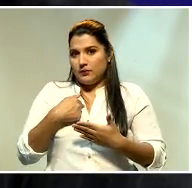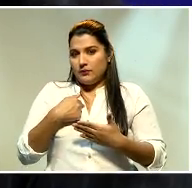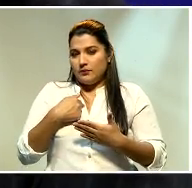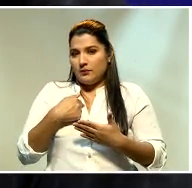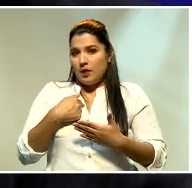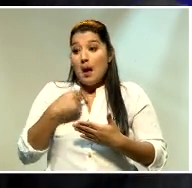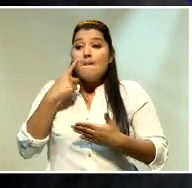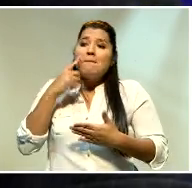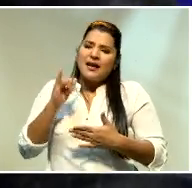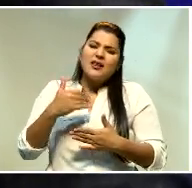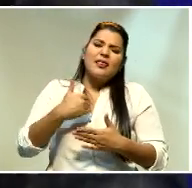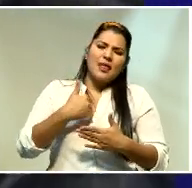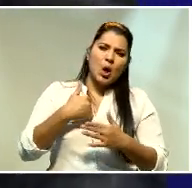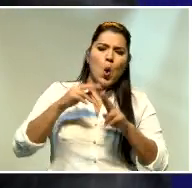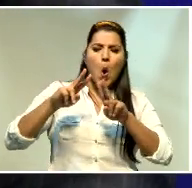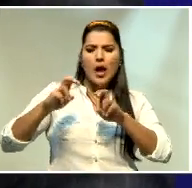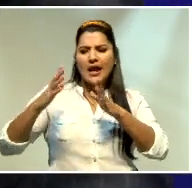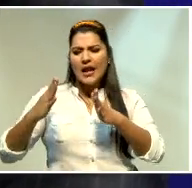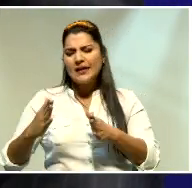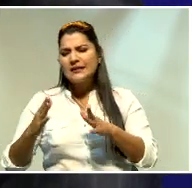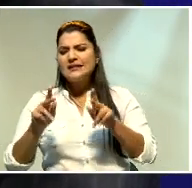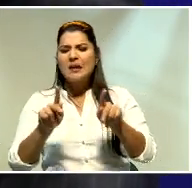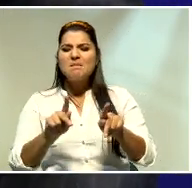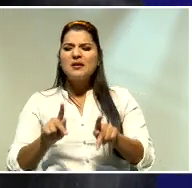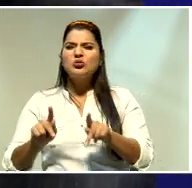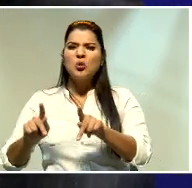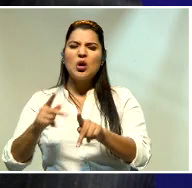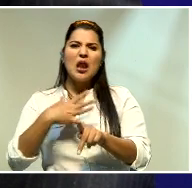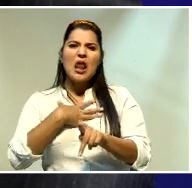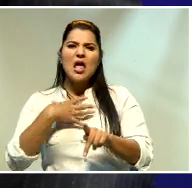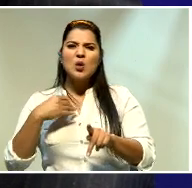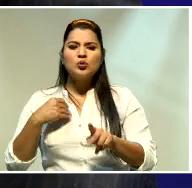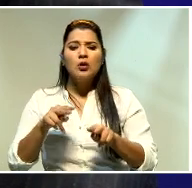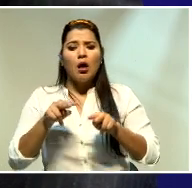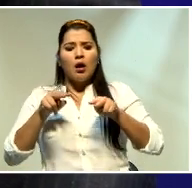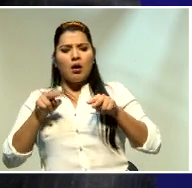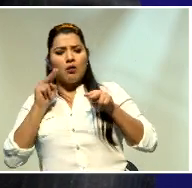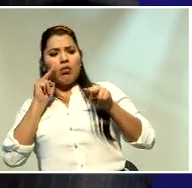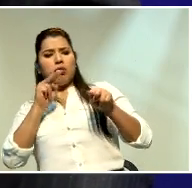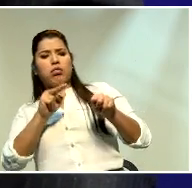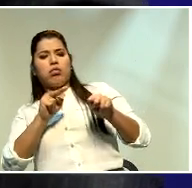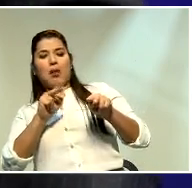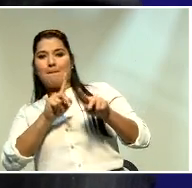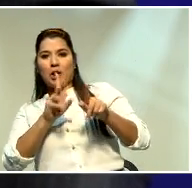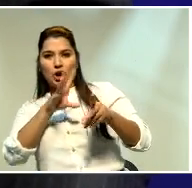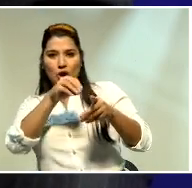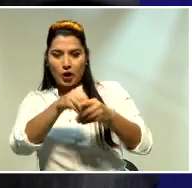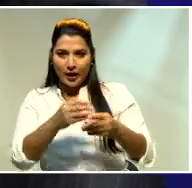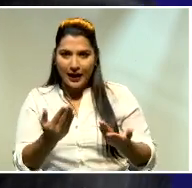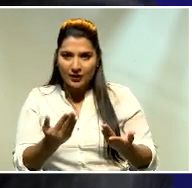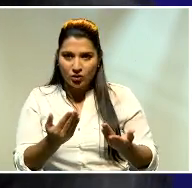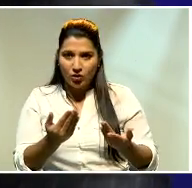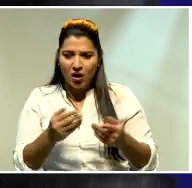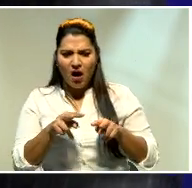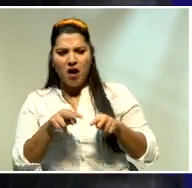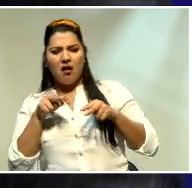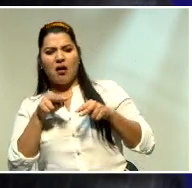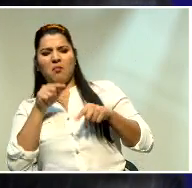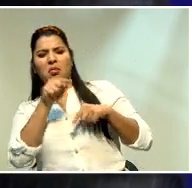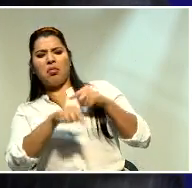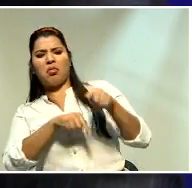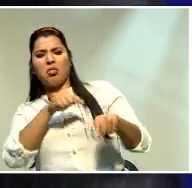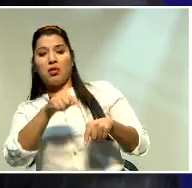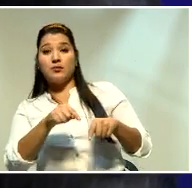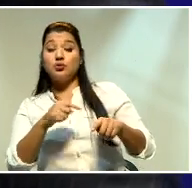Para eso hay analistas y hay gente que le gusta mucho los toros desde la barrera y no los toros, que esos discutan. A mí lo que